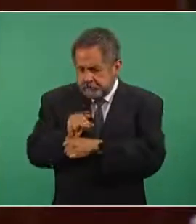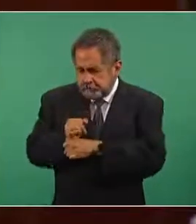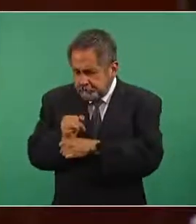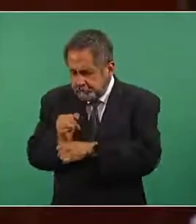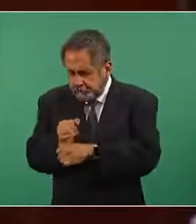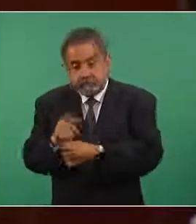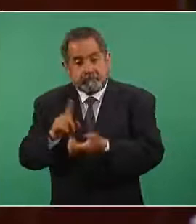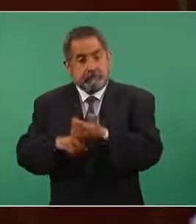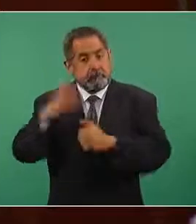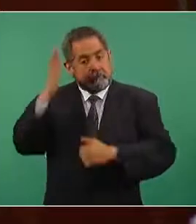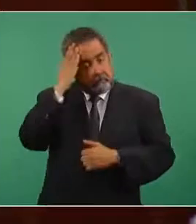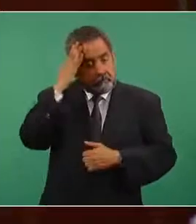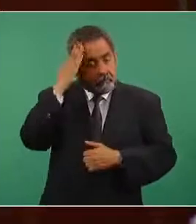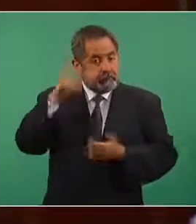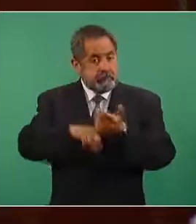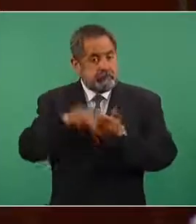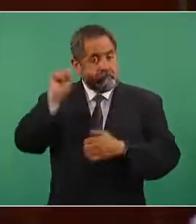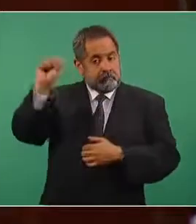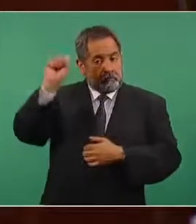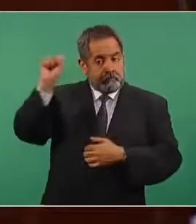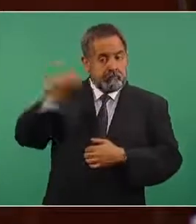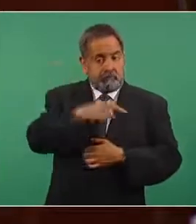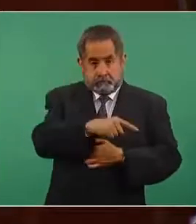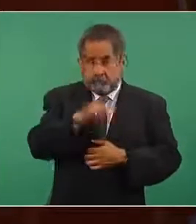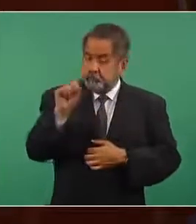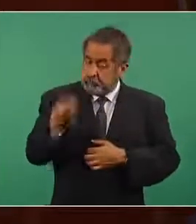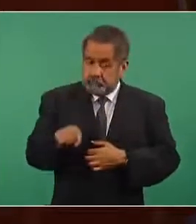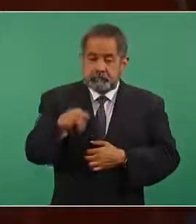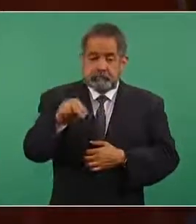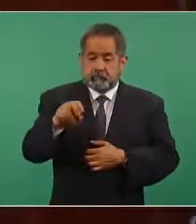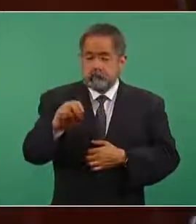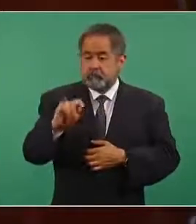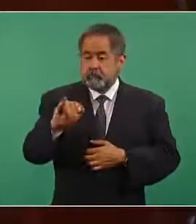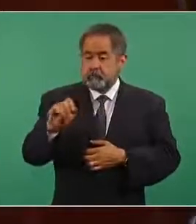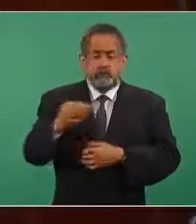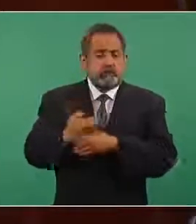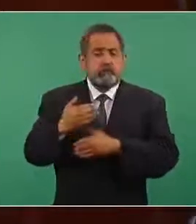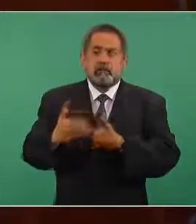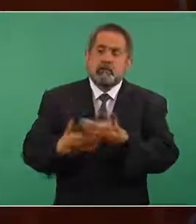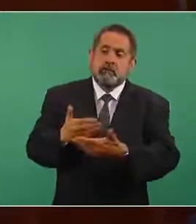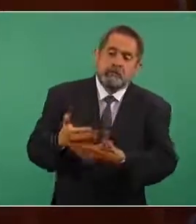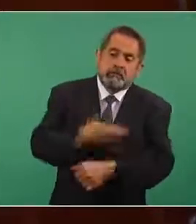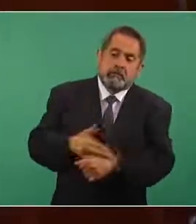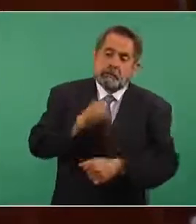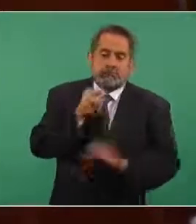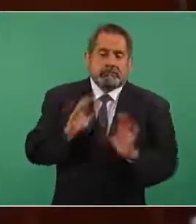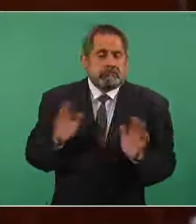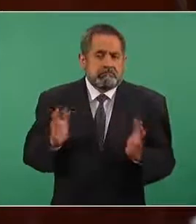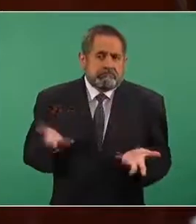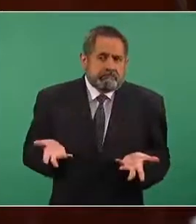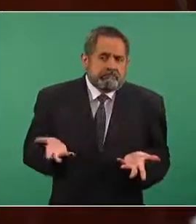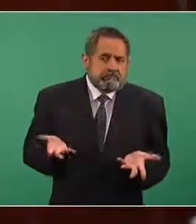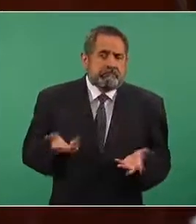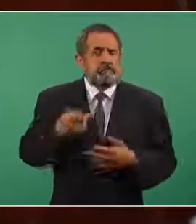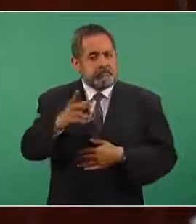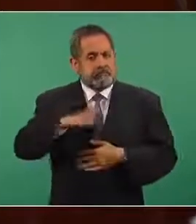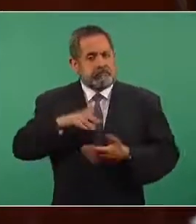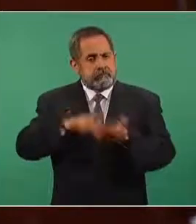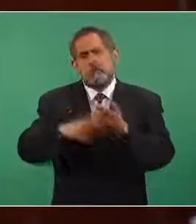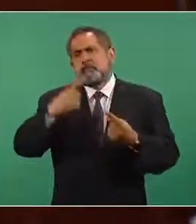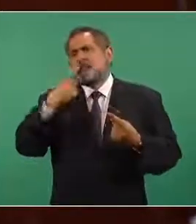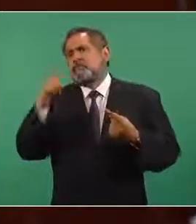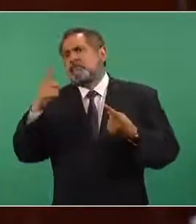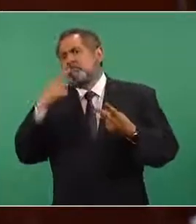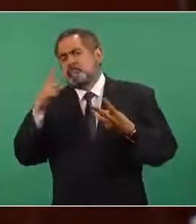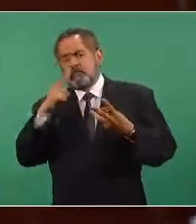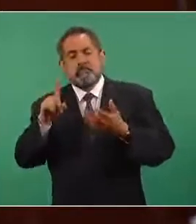líder sindical de ese lugar, que hasta ahorita pues no ha habido avances sobre eso, pero hay denuncias, presidente, de